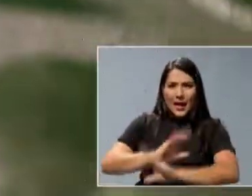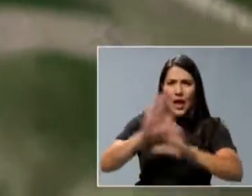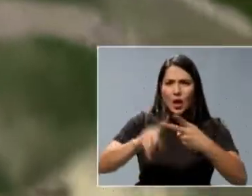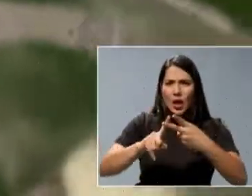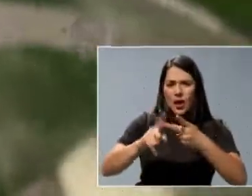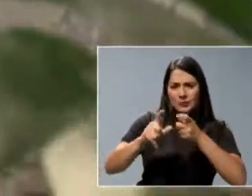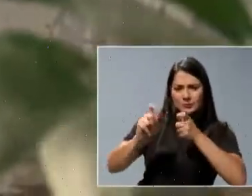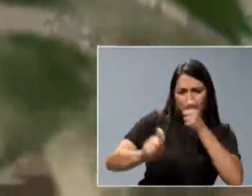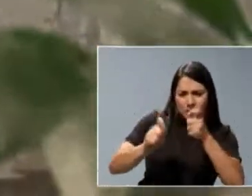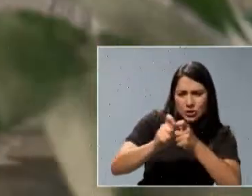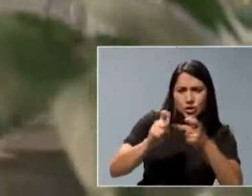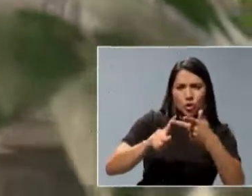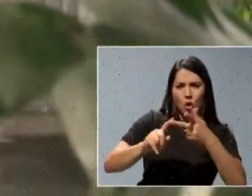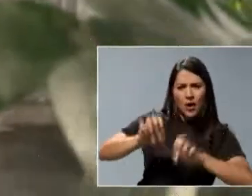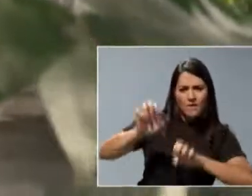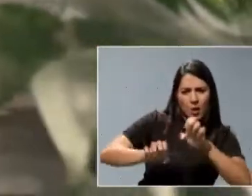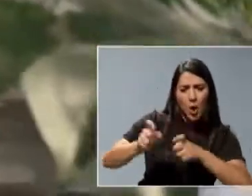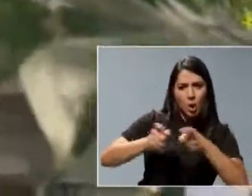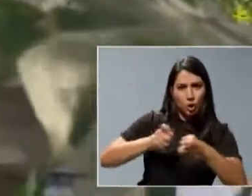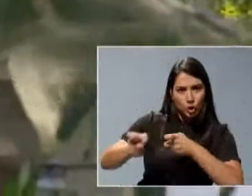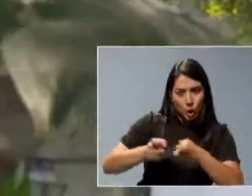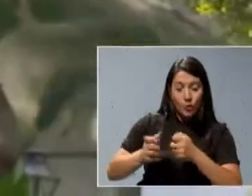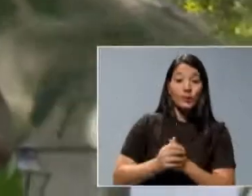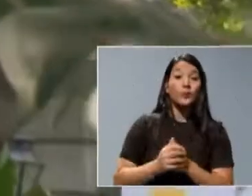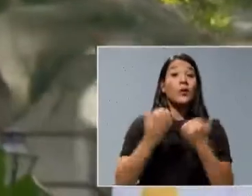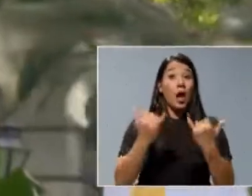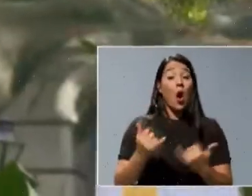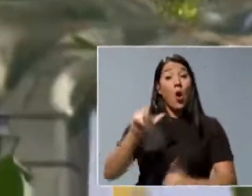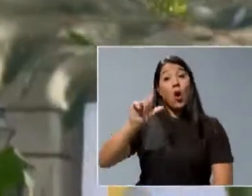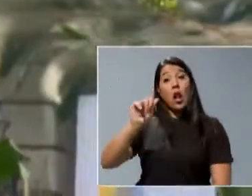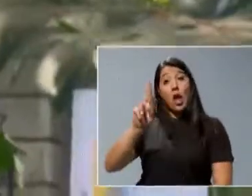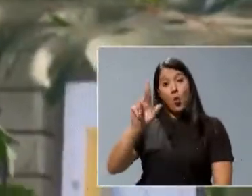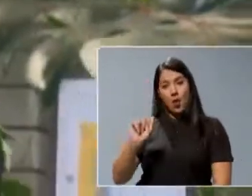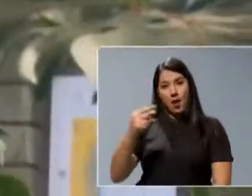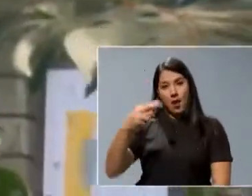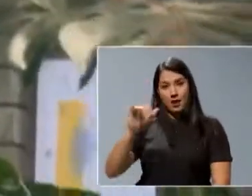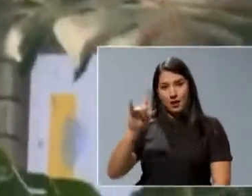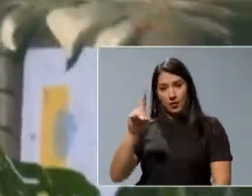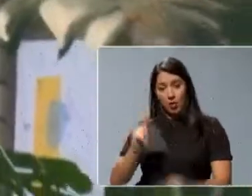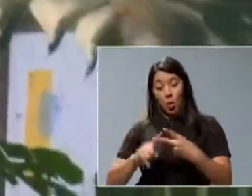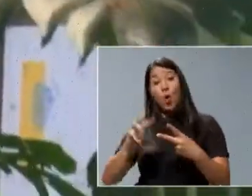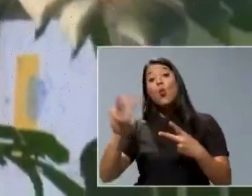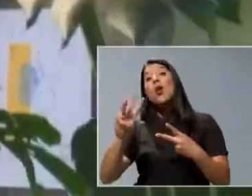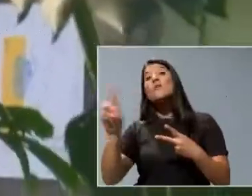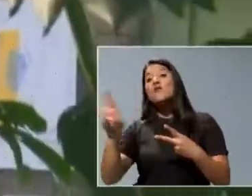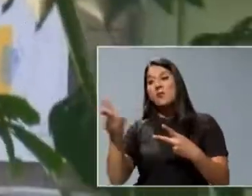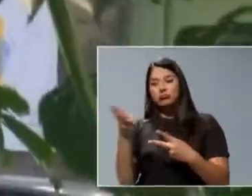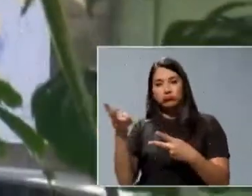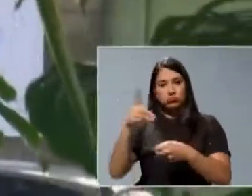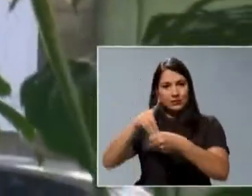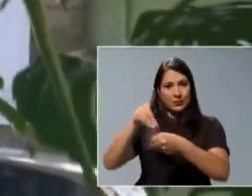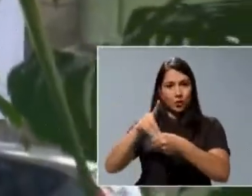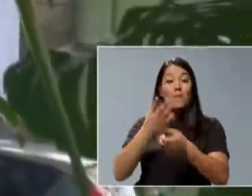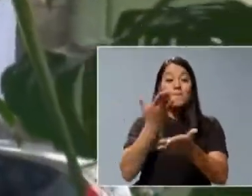evaluación. Los diputados del Partido Acción Ciudadana, Laura Guido y Wilmer Ramos, presentaron un informe de minoría.